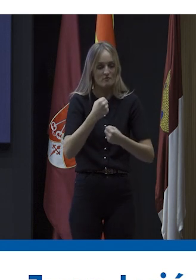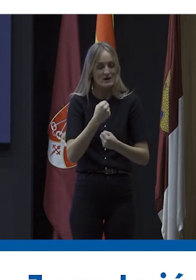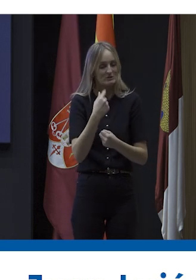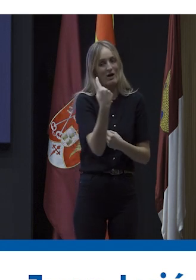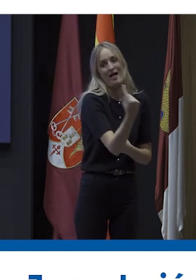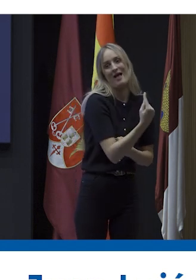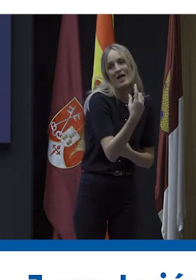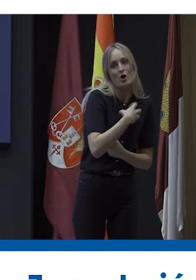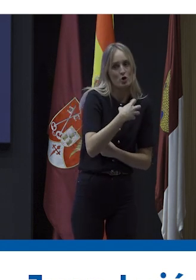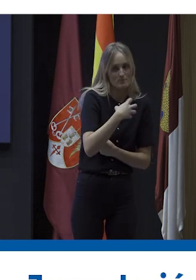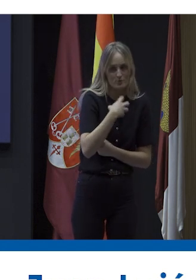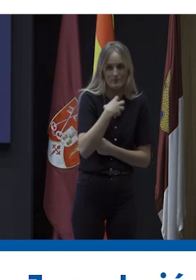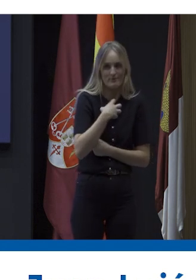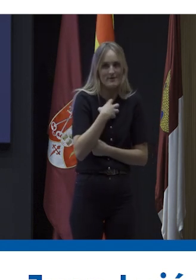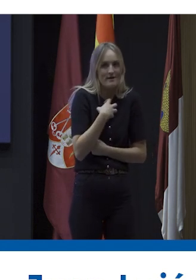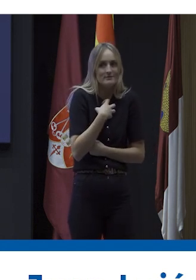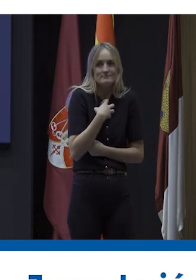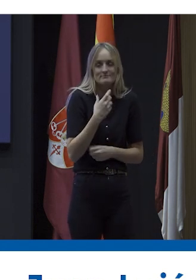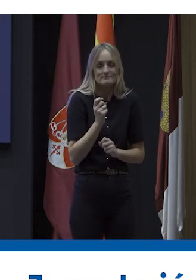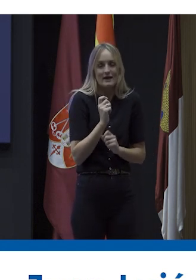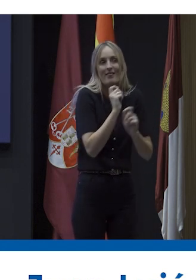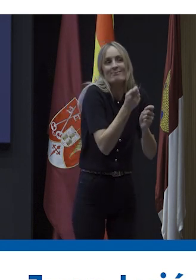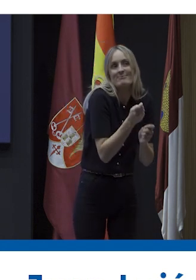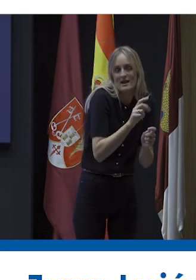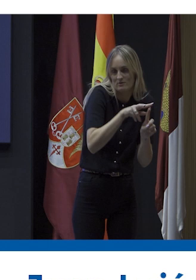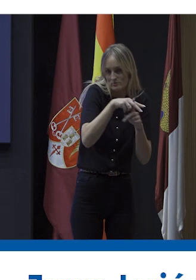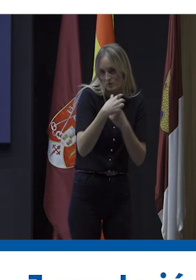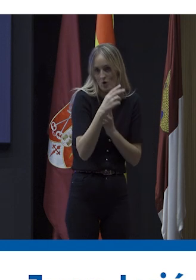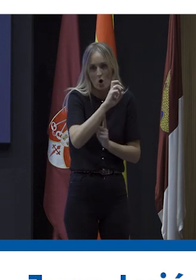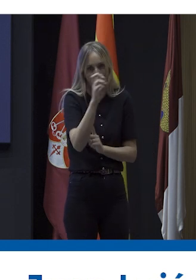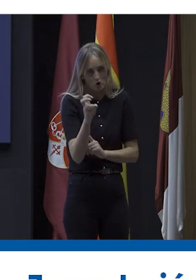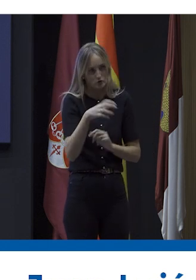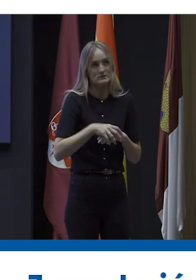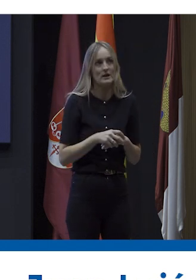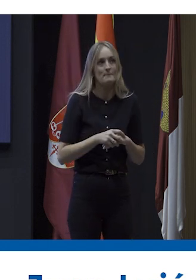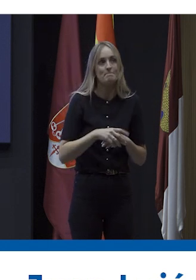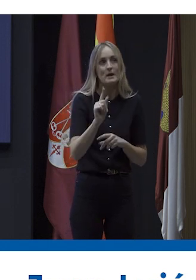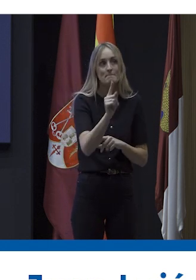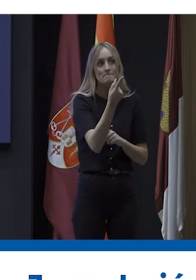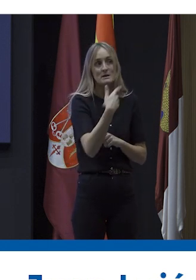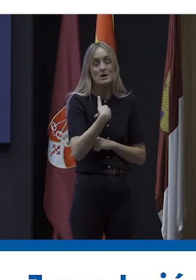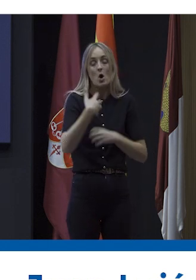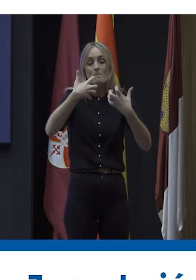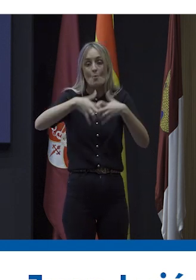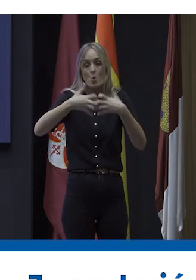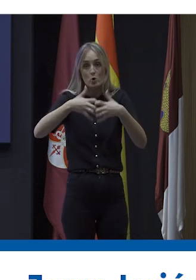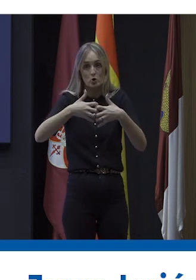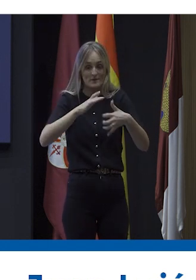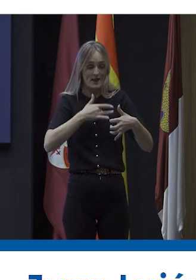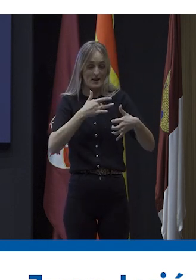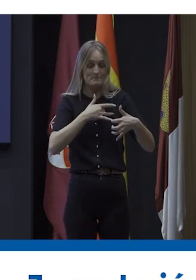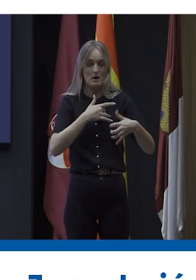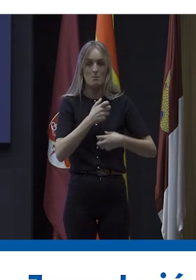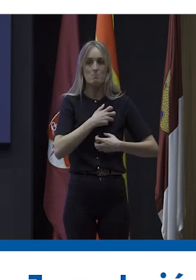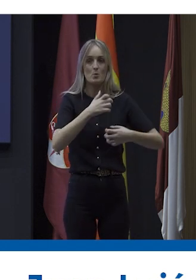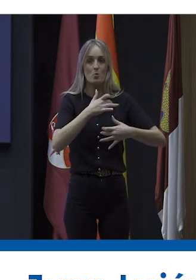Entonces él lo que proponía era, y lo que hizo en Australia, que lo primero que había que hacer era monitorizar el ritmo cardíaco del paciente porque